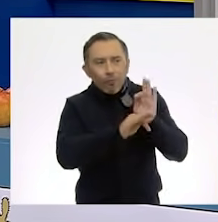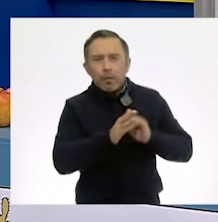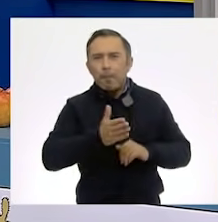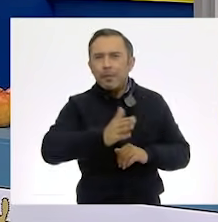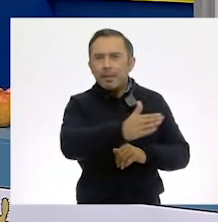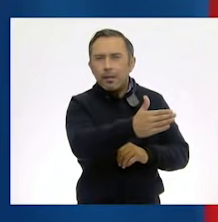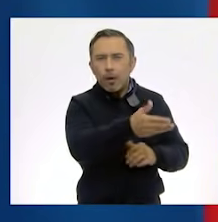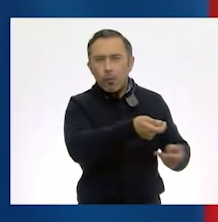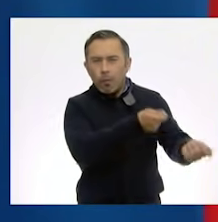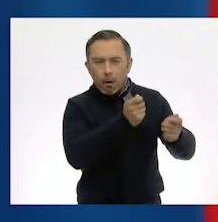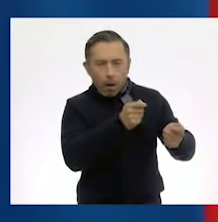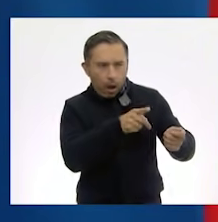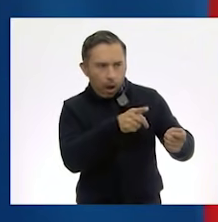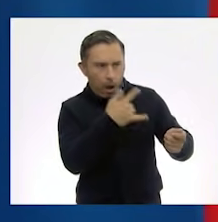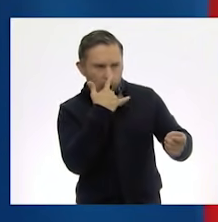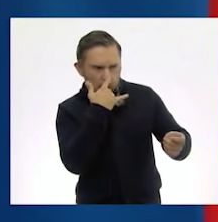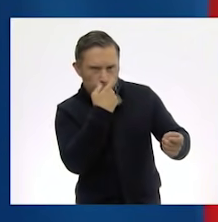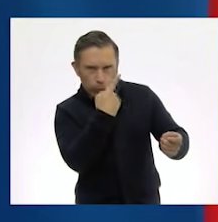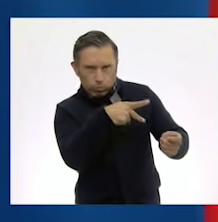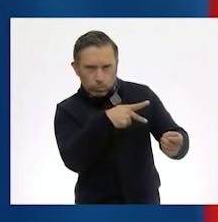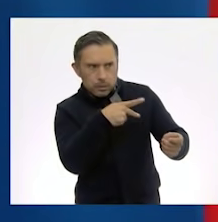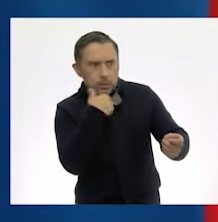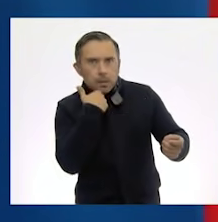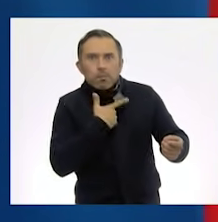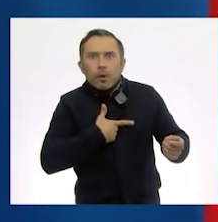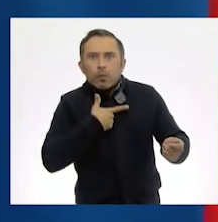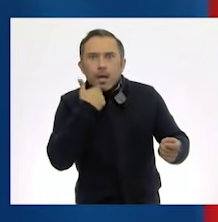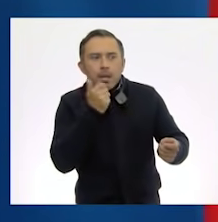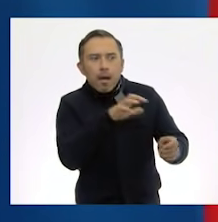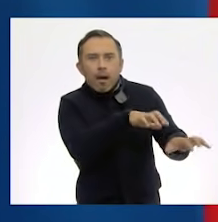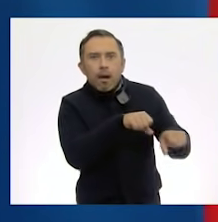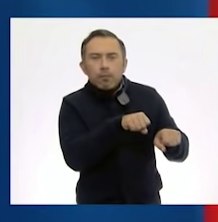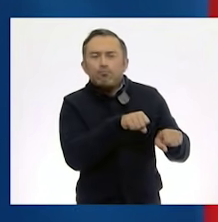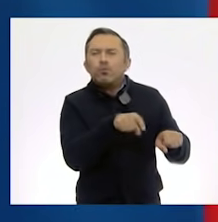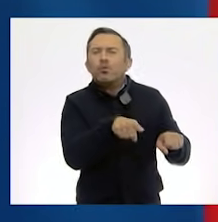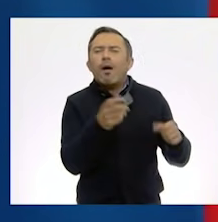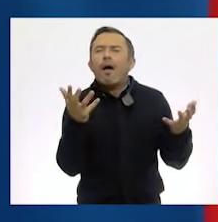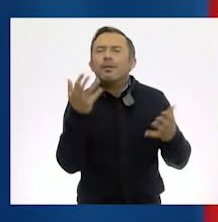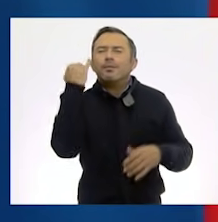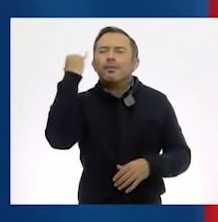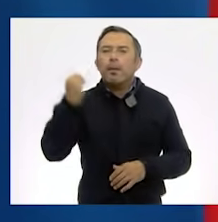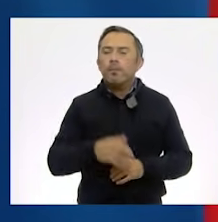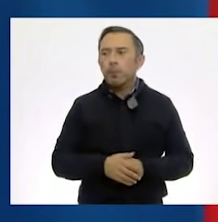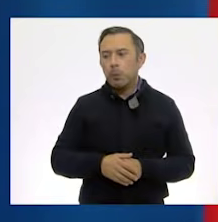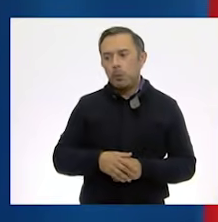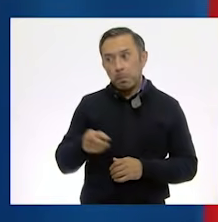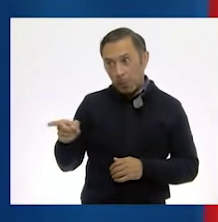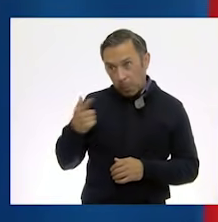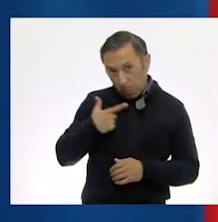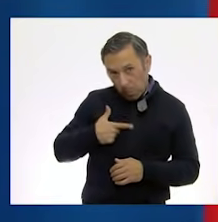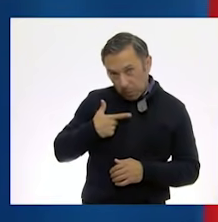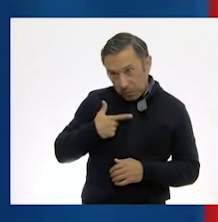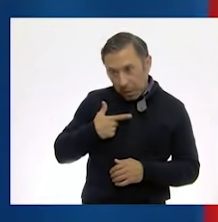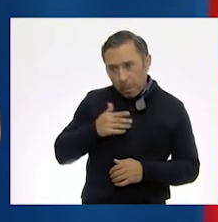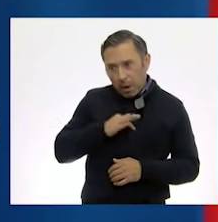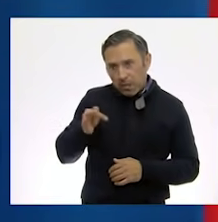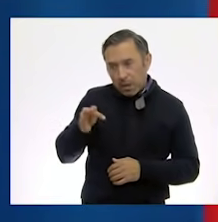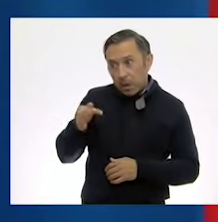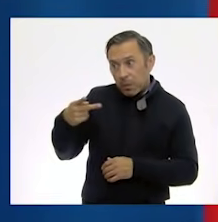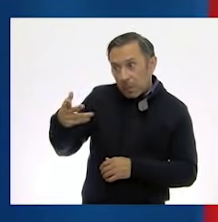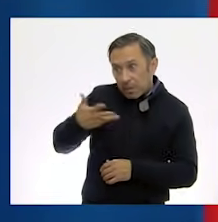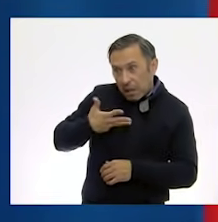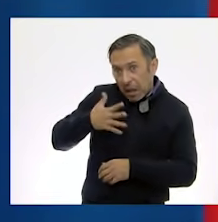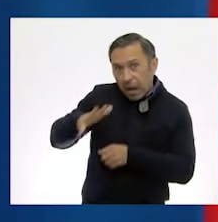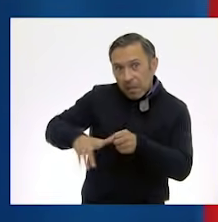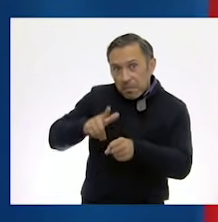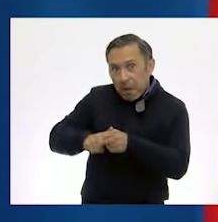¿Qué harías? Pues, si les interesa, podría cambiárselos por algún otro alimento o animal